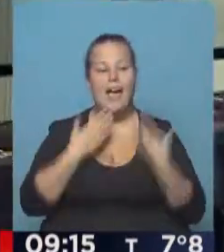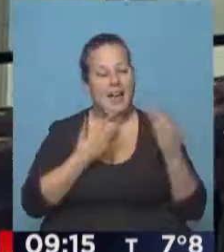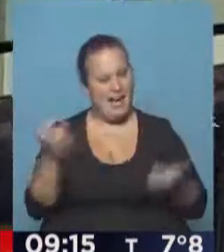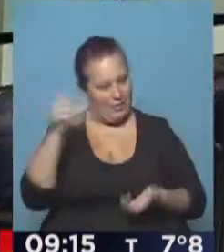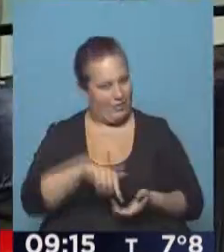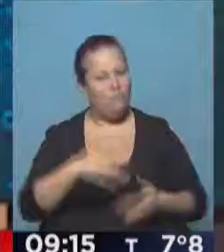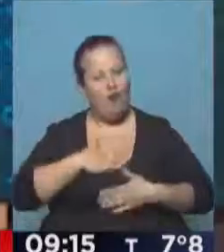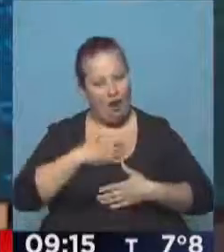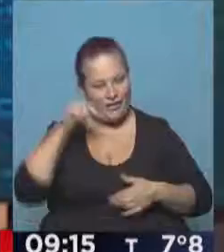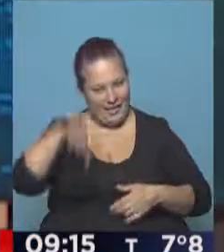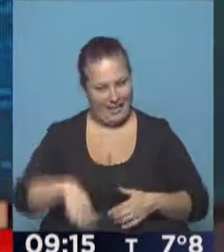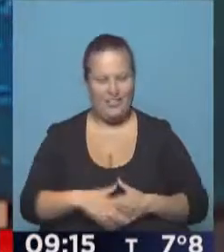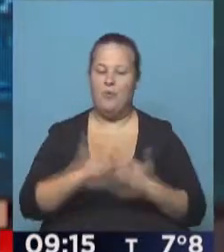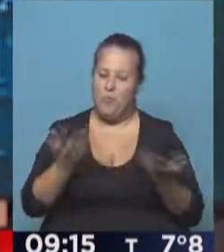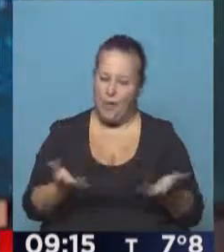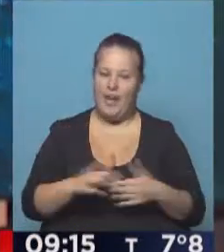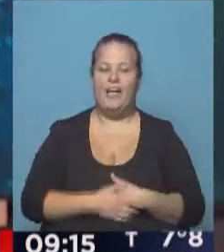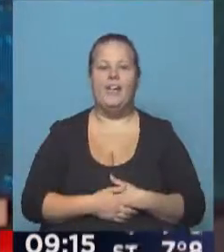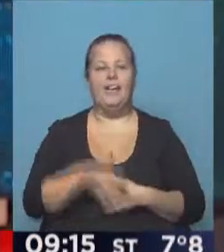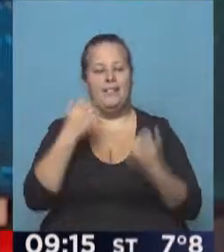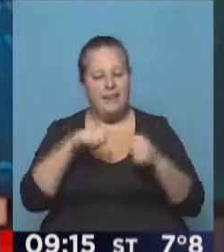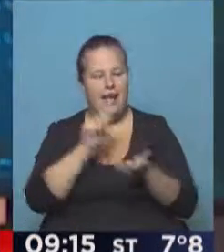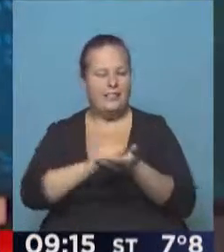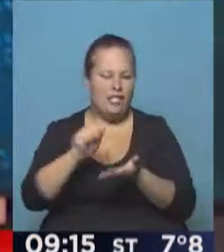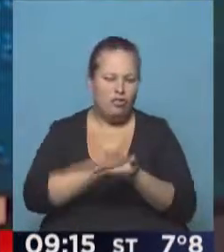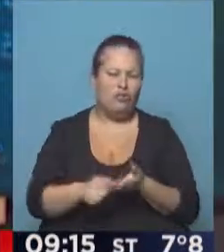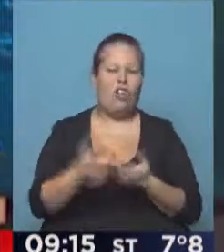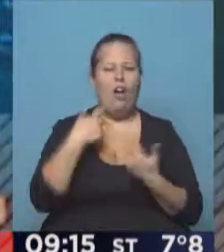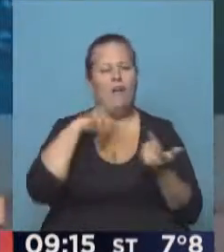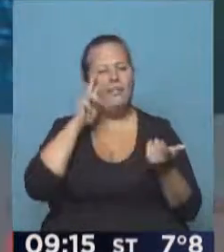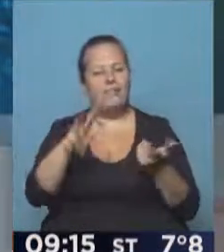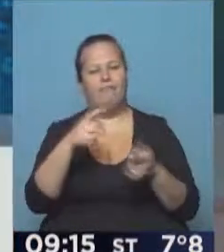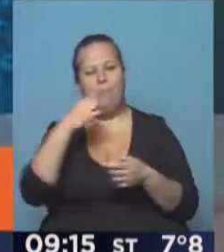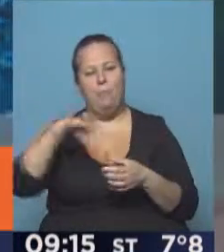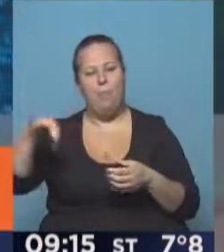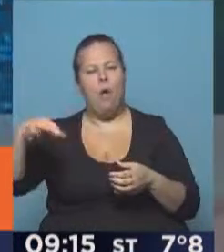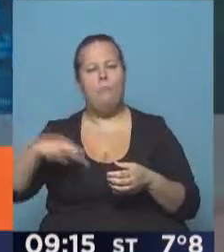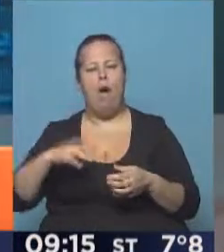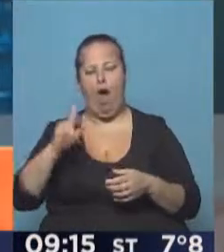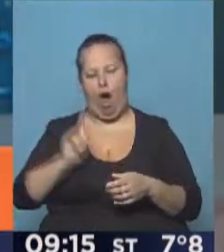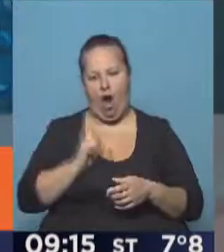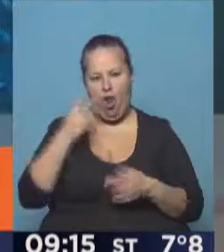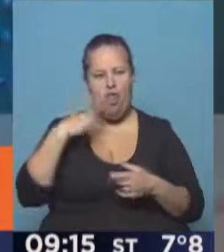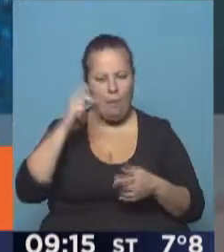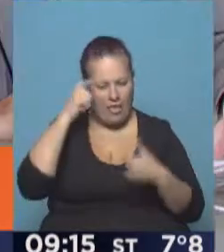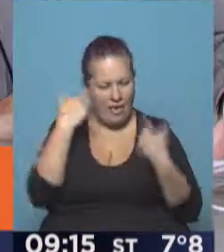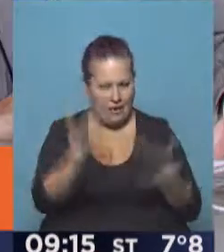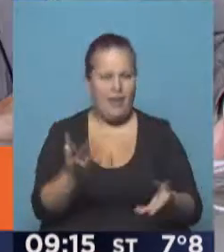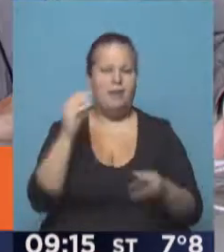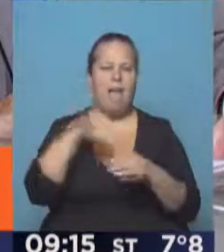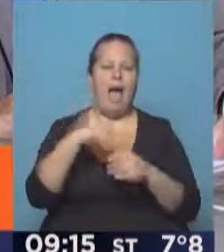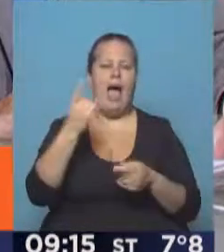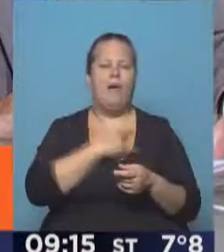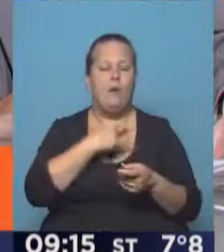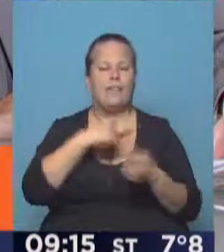venir. Encantado de acompañarlos. Por favor. Ensayista, escritor, Sí, claro. está viendo la pluma de honor que te dieron en 2010, más integrante de la Academia de